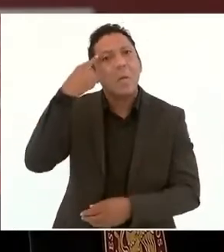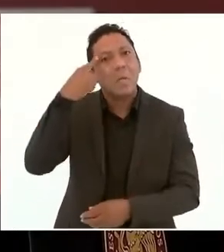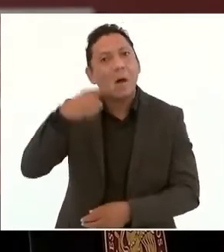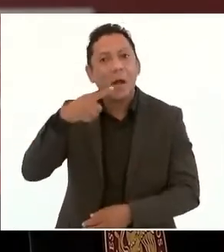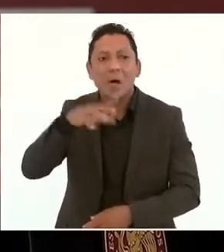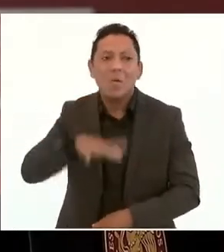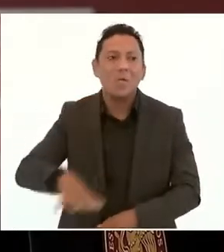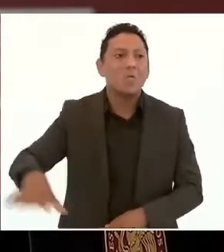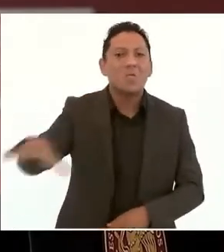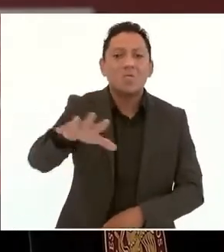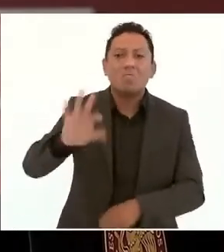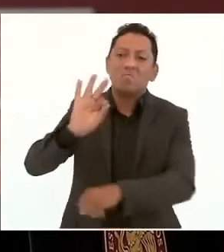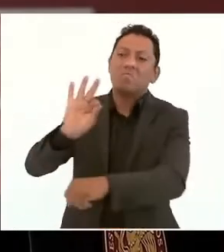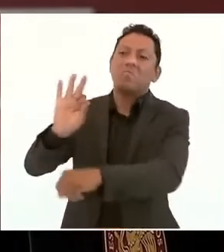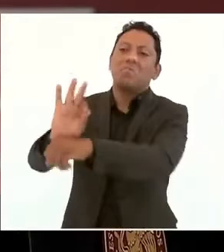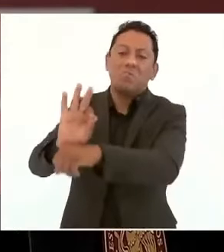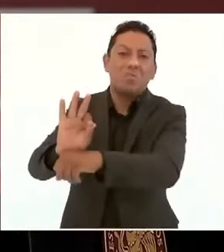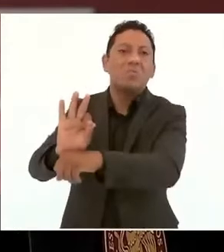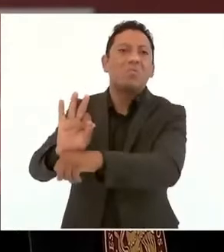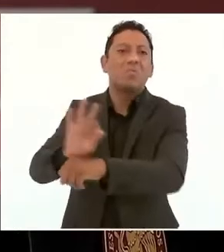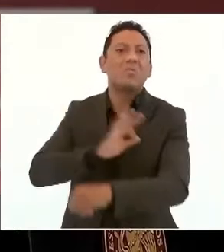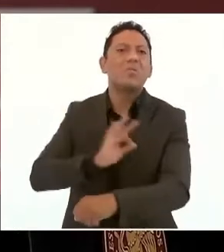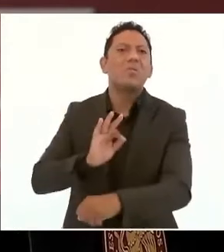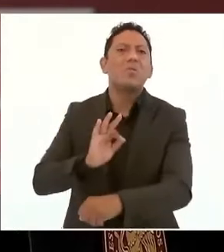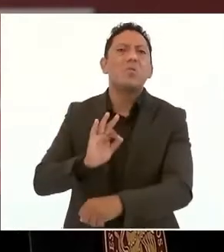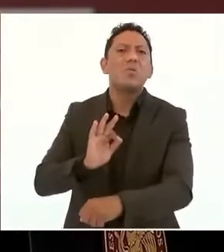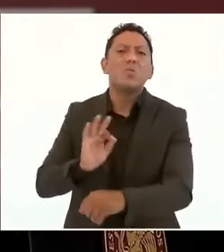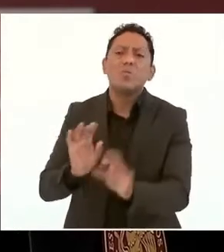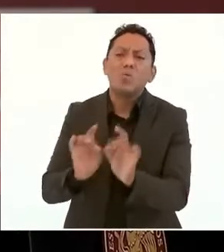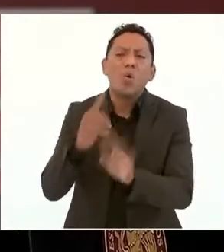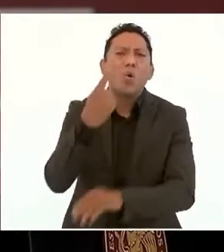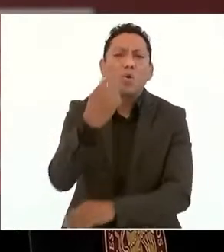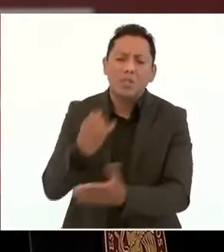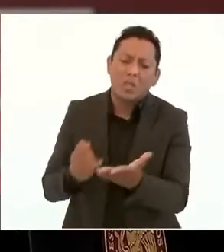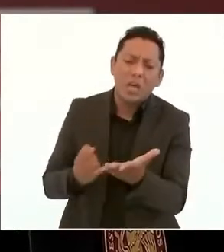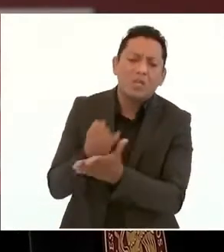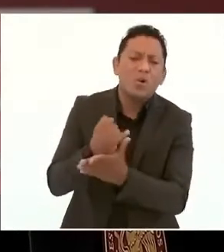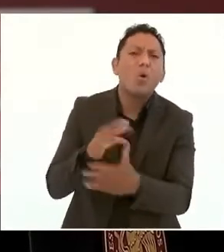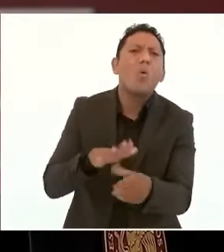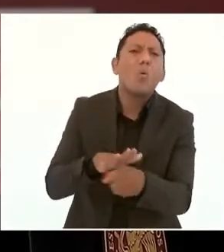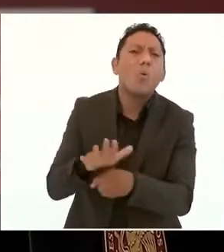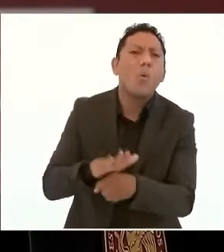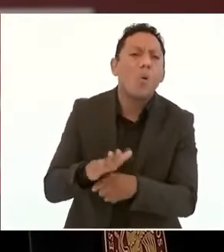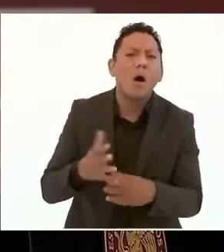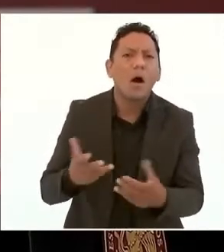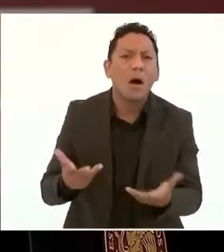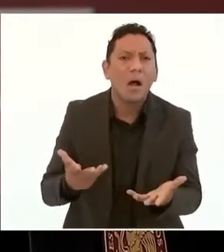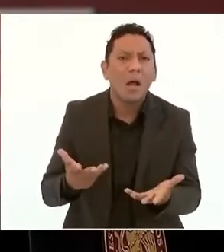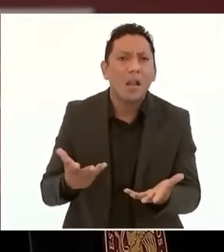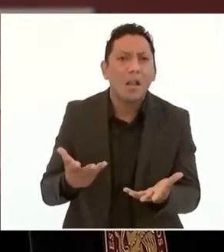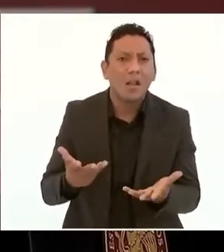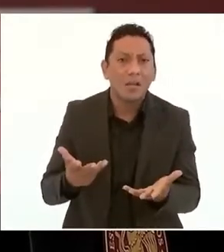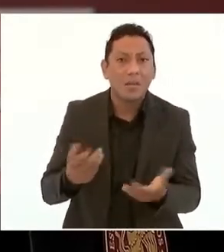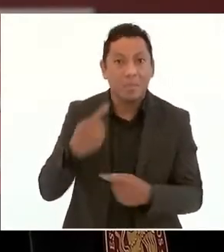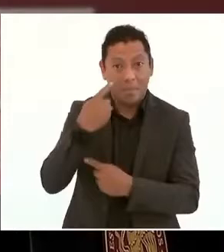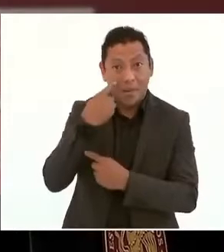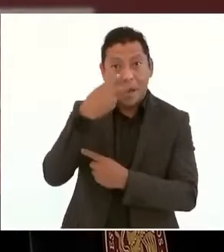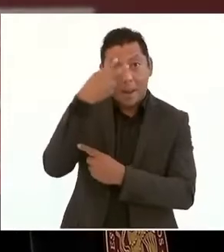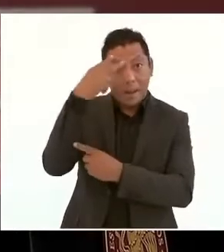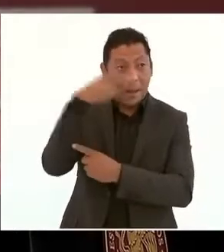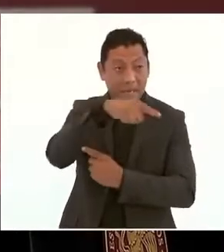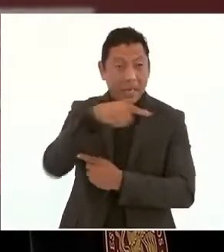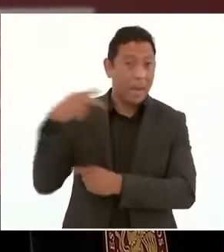la mayoría del pueblo. Y una de esas decisiones fue precisamente desde Veracruz